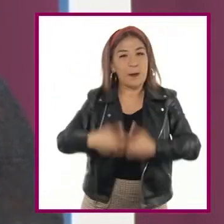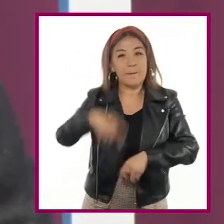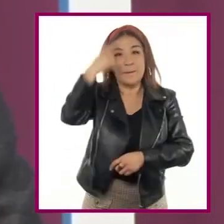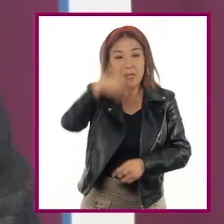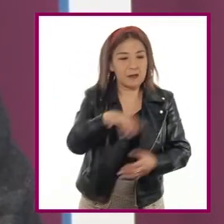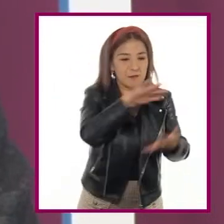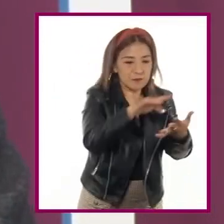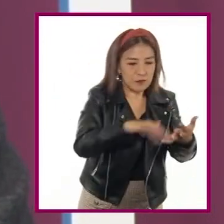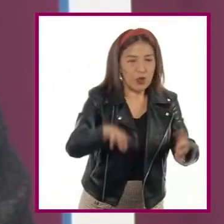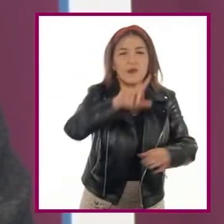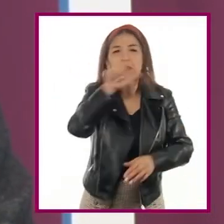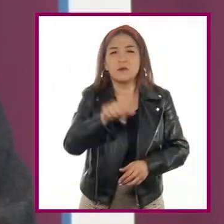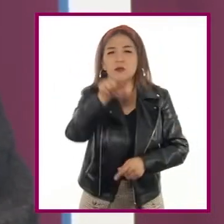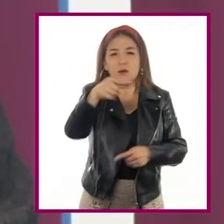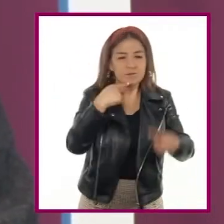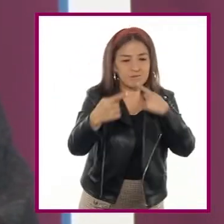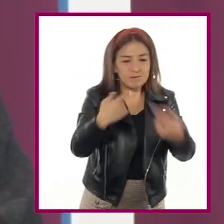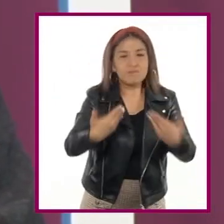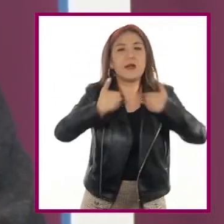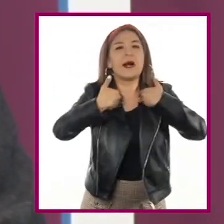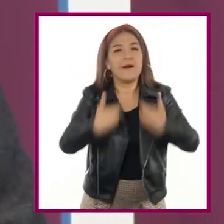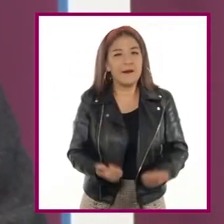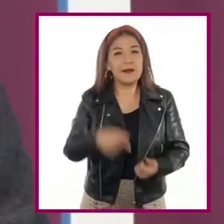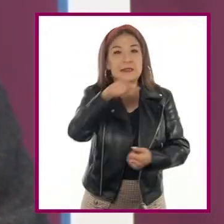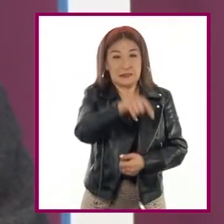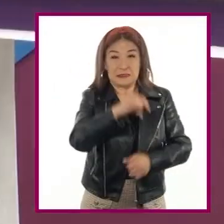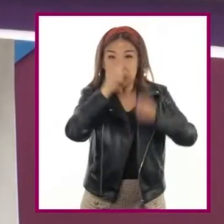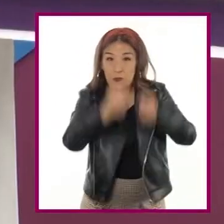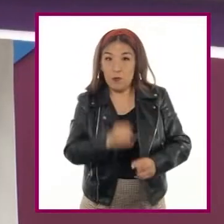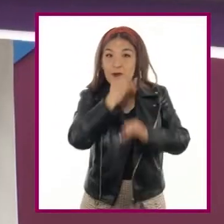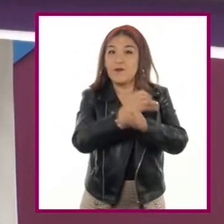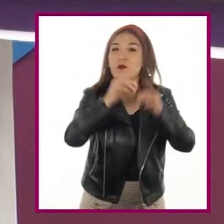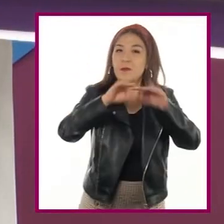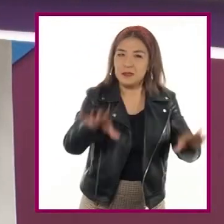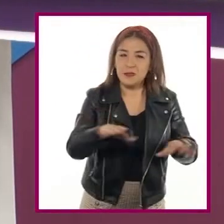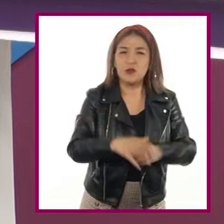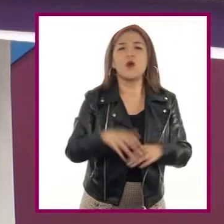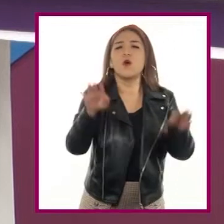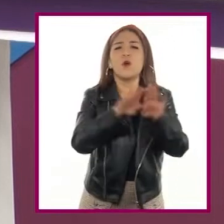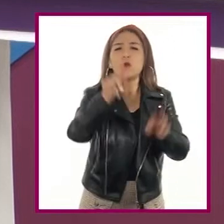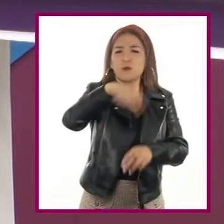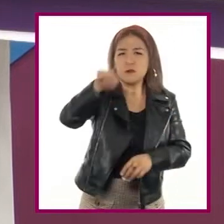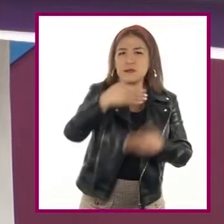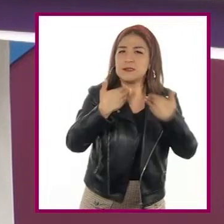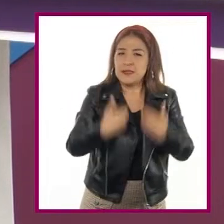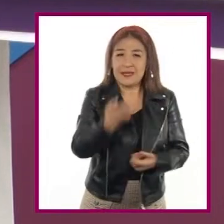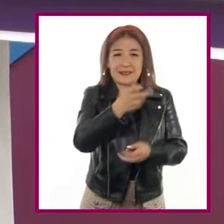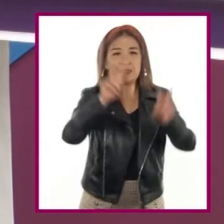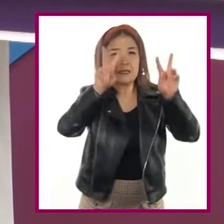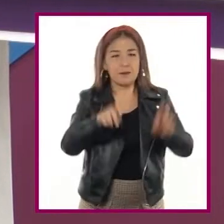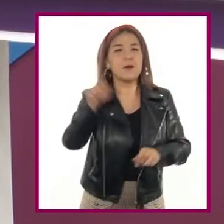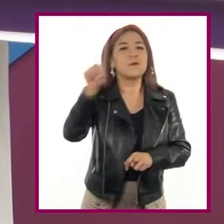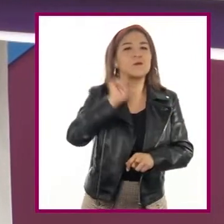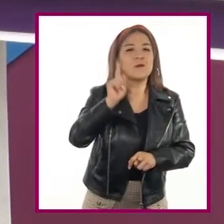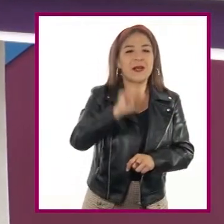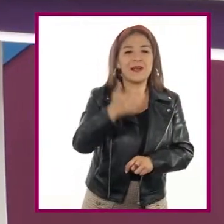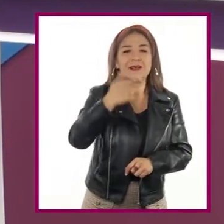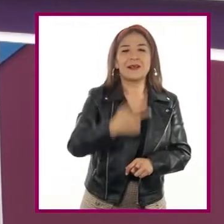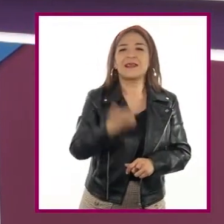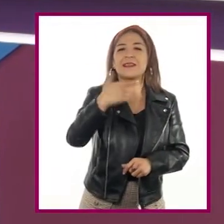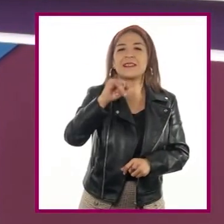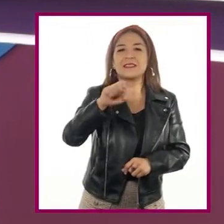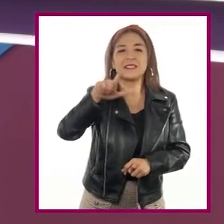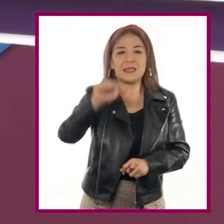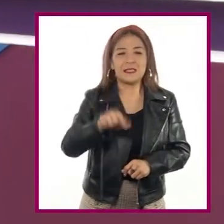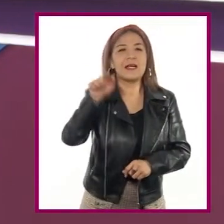comprensión crítica y el análisis de los contenidos que se difunden. Para entender mejor el tema, escuchemos a Gisela y Víctor de